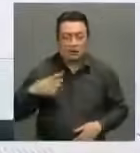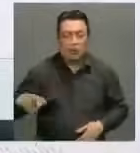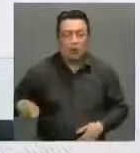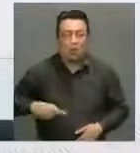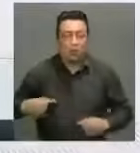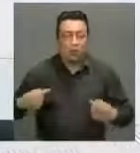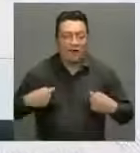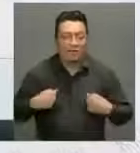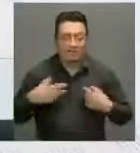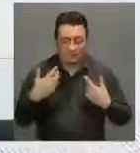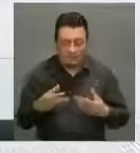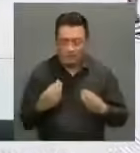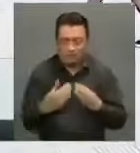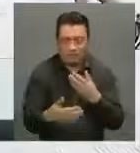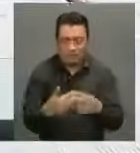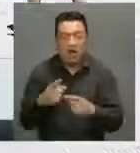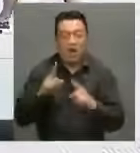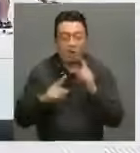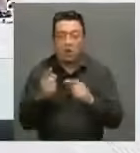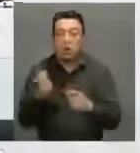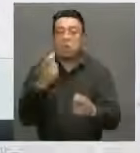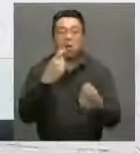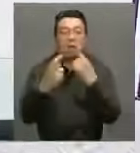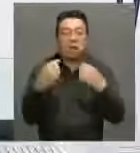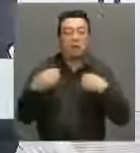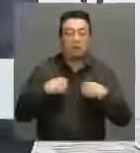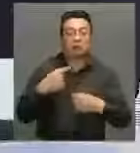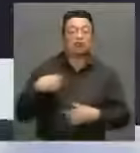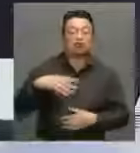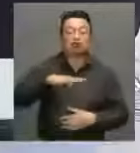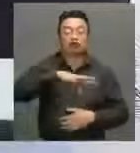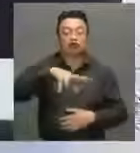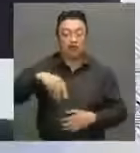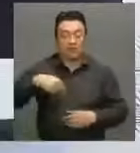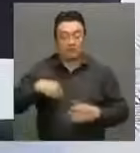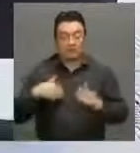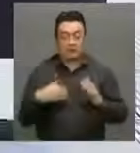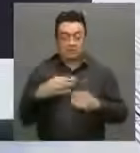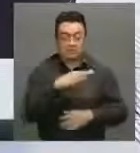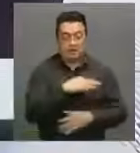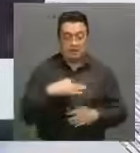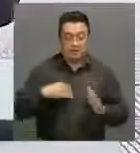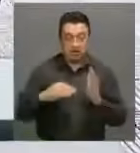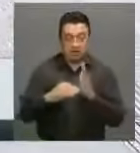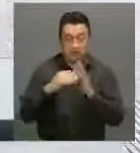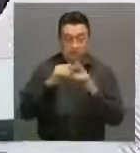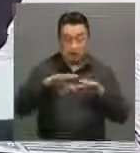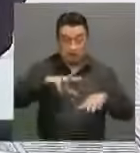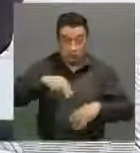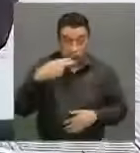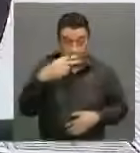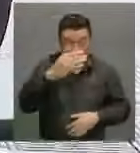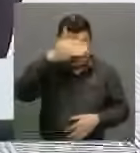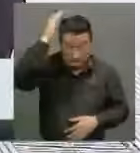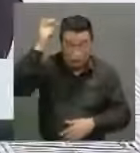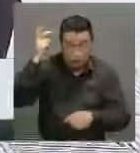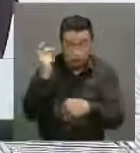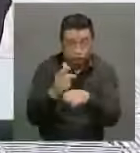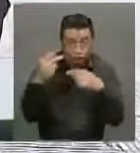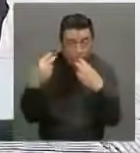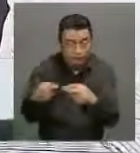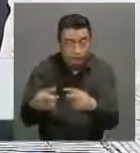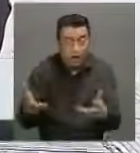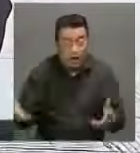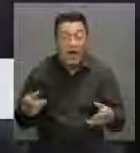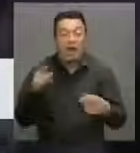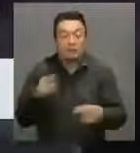en algunos cargos, sobre todo también el hecho de que robaron en su ministerio y uno de los computadores que se robaron era el propio. Y también dijo que no lo habían